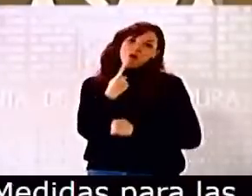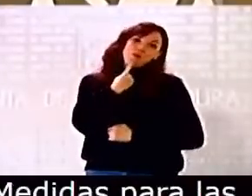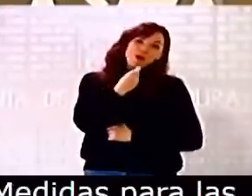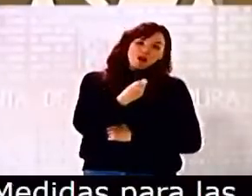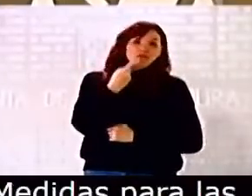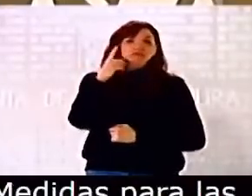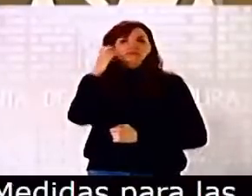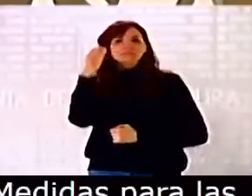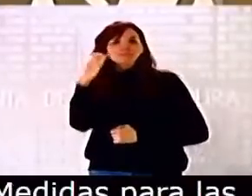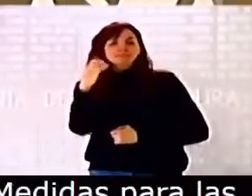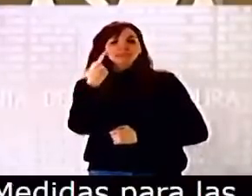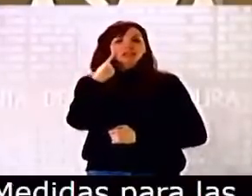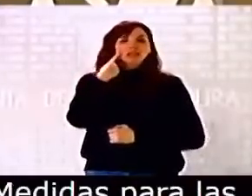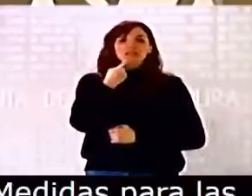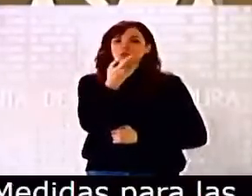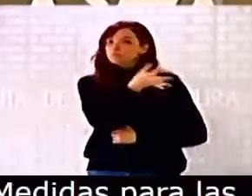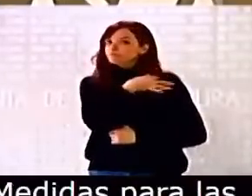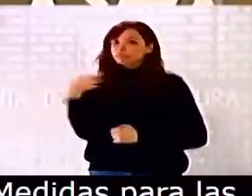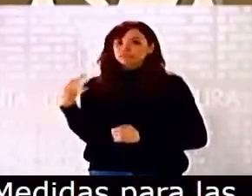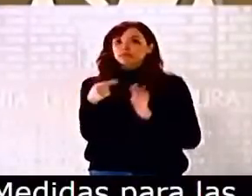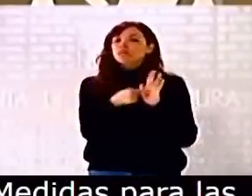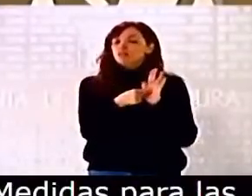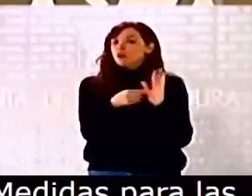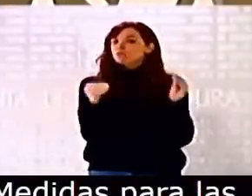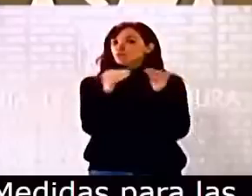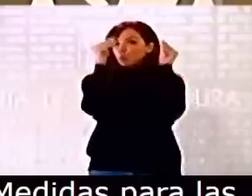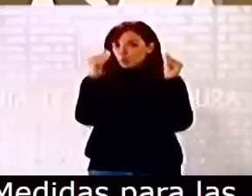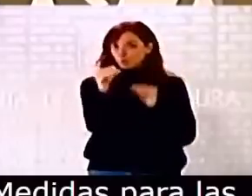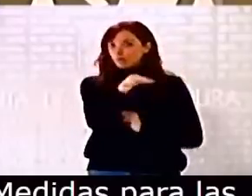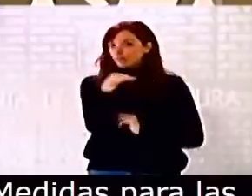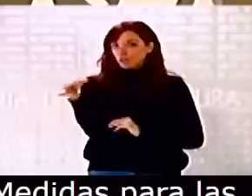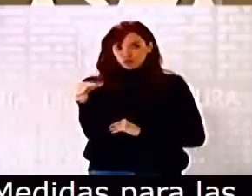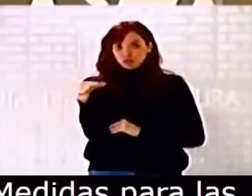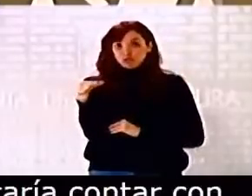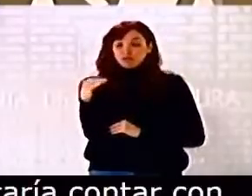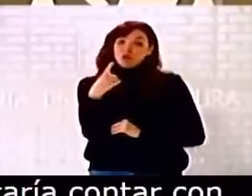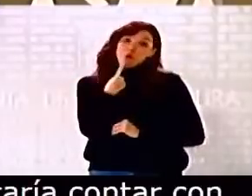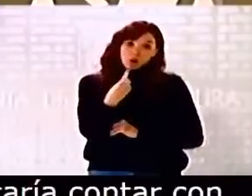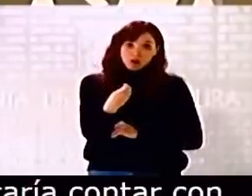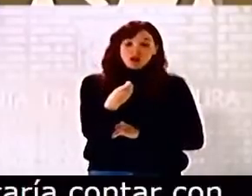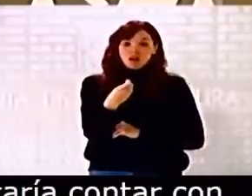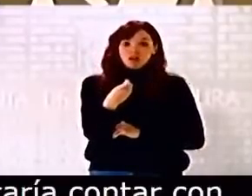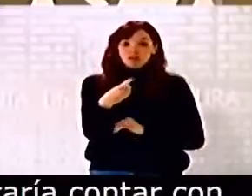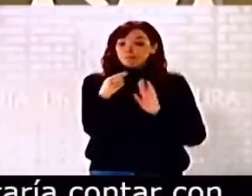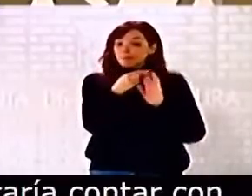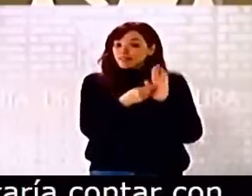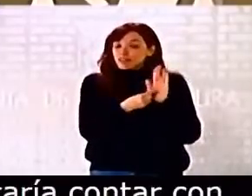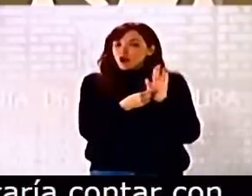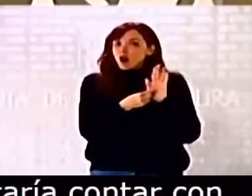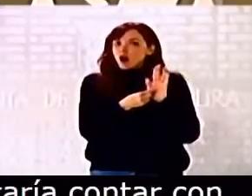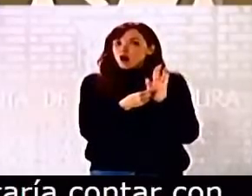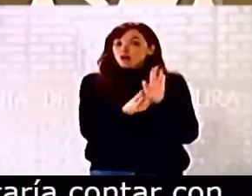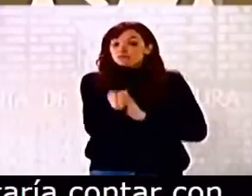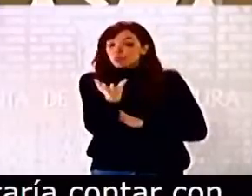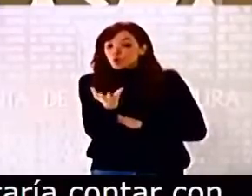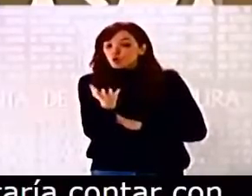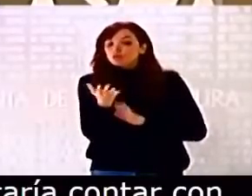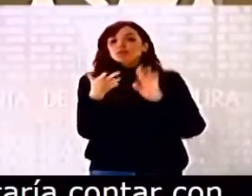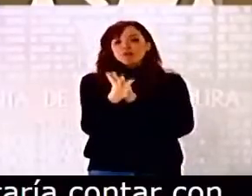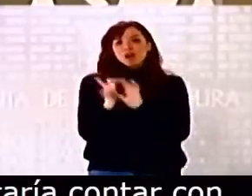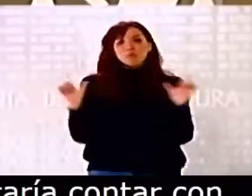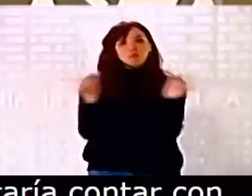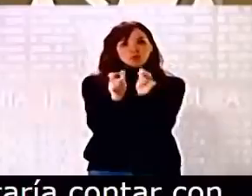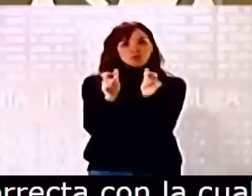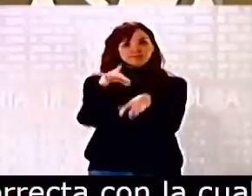medida que nos dijese que esa es la medida correcta con la cual vamos a bajar la incidencia, pero